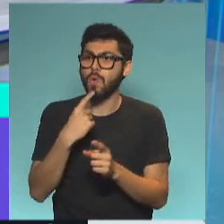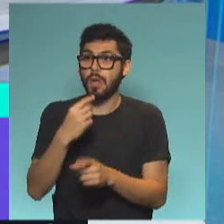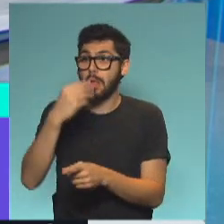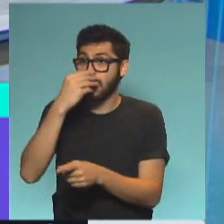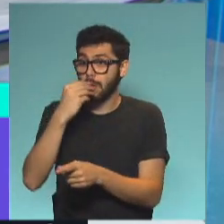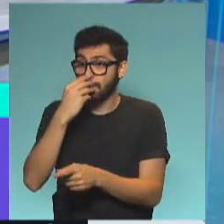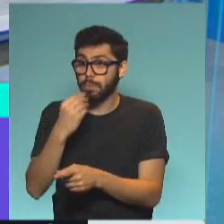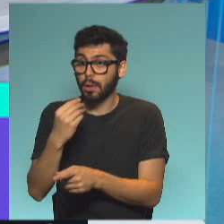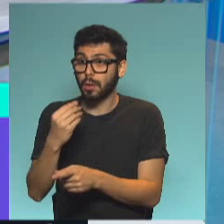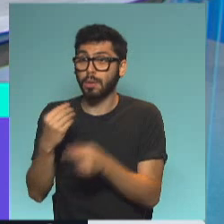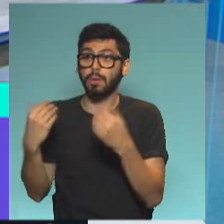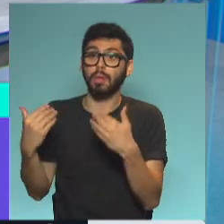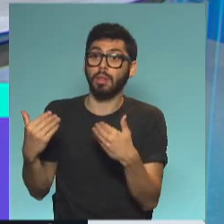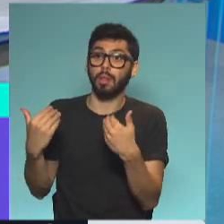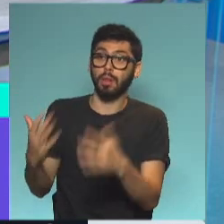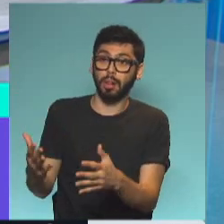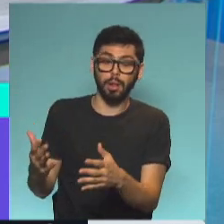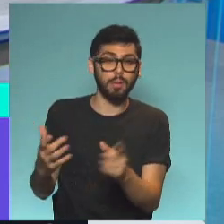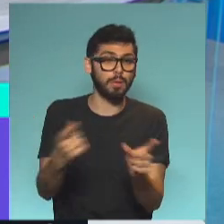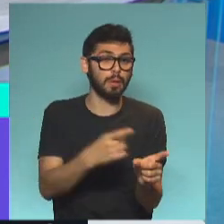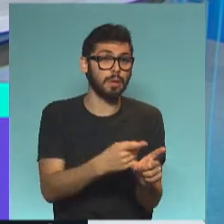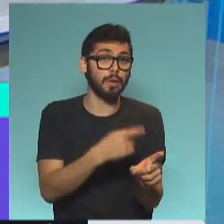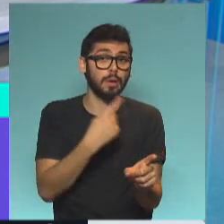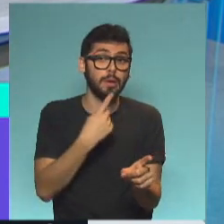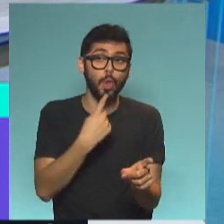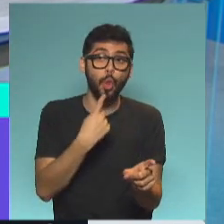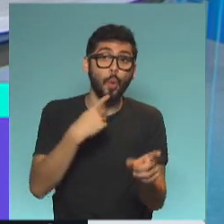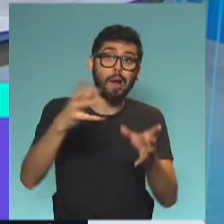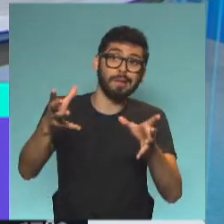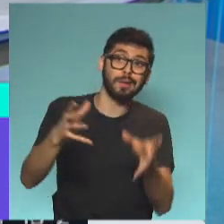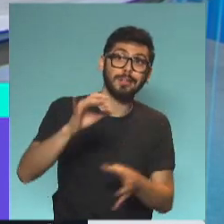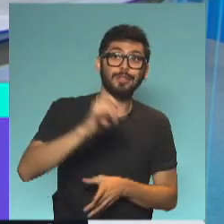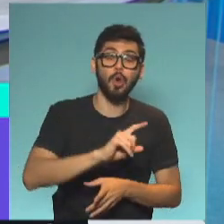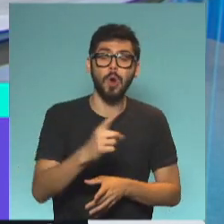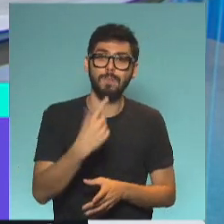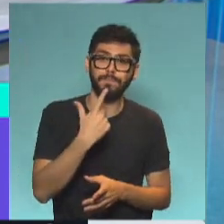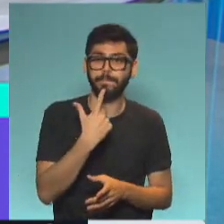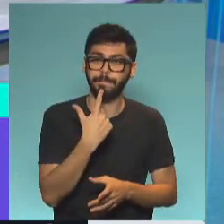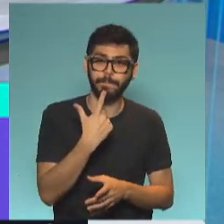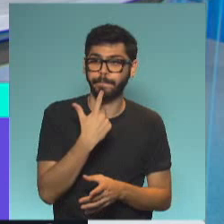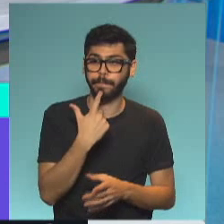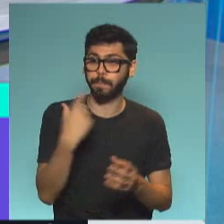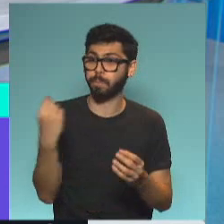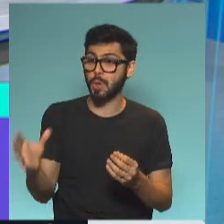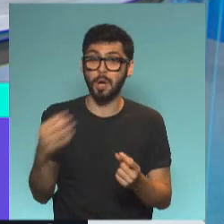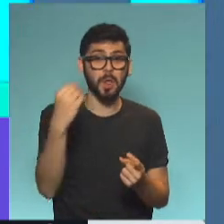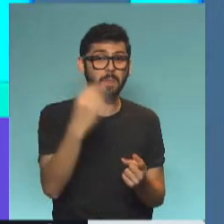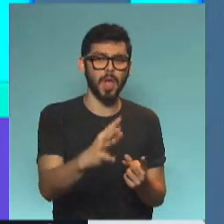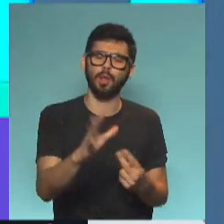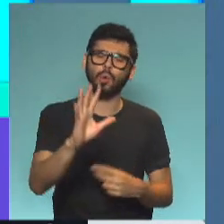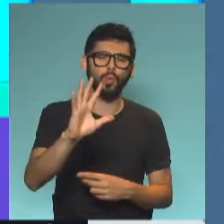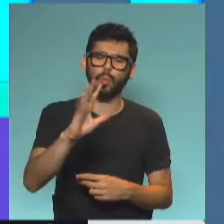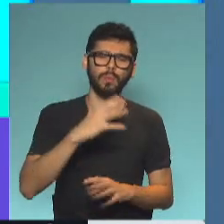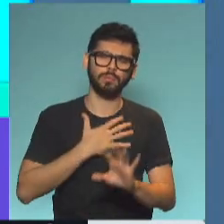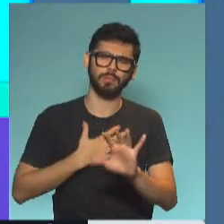sé si bien o no la semana que viene en la primera y segundo o segunda dosis la vacuna contra la cob y podría terminar perdiendo las dos vacunas no de ninguna